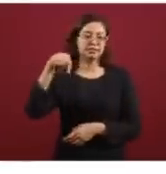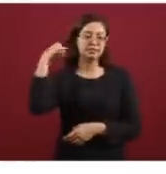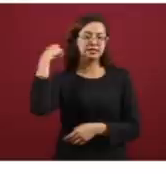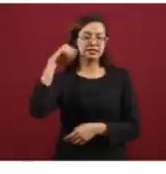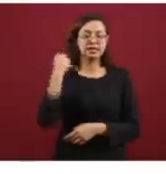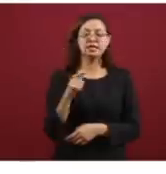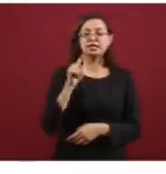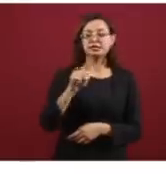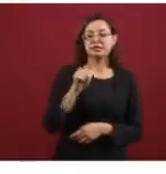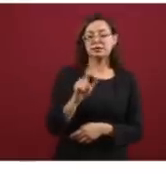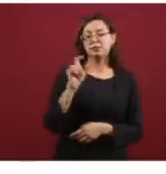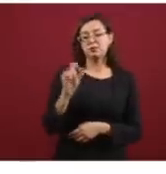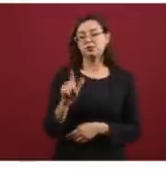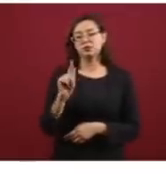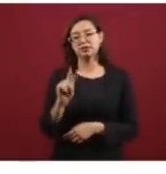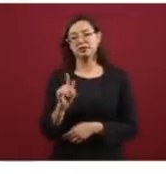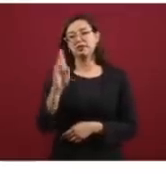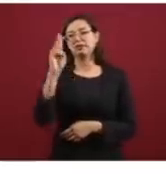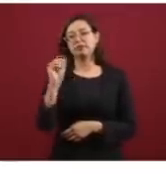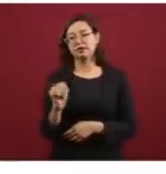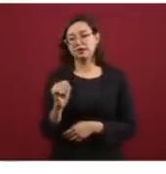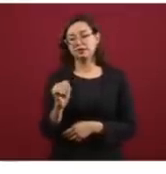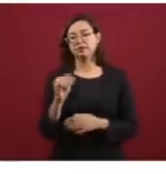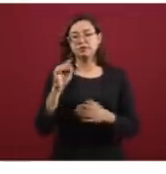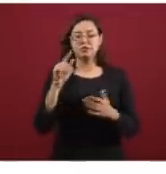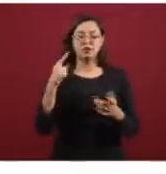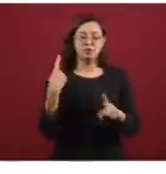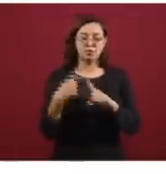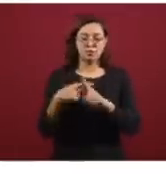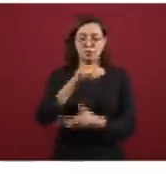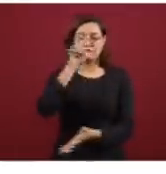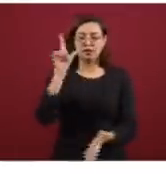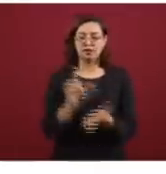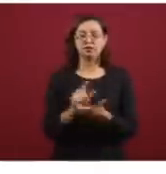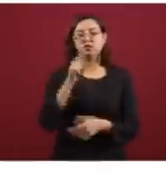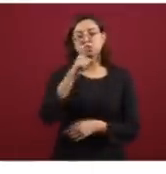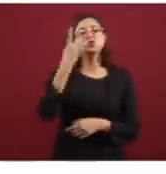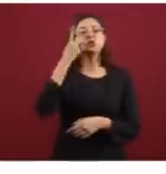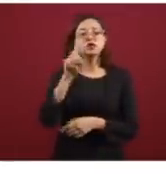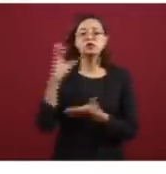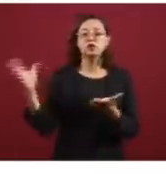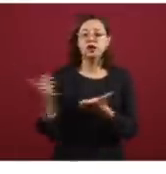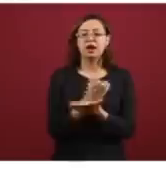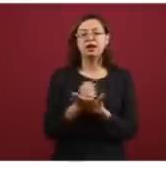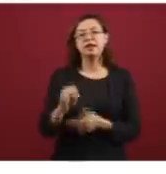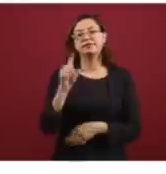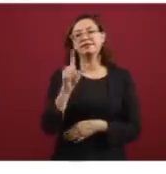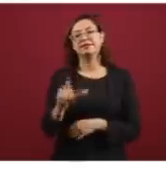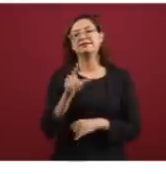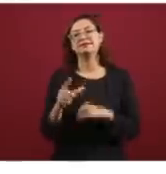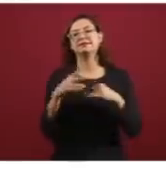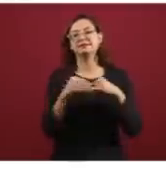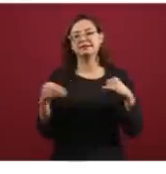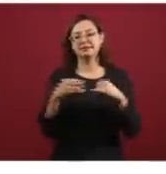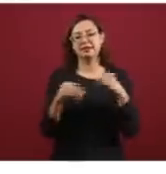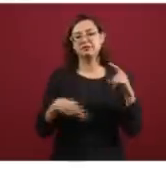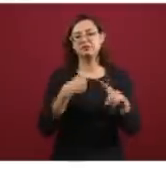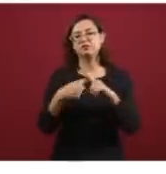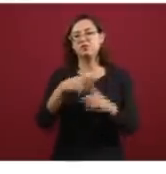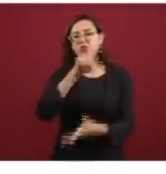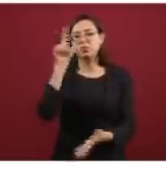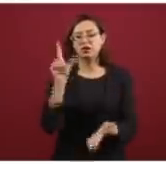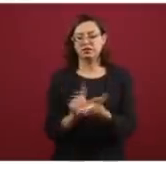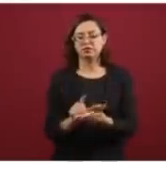17.79 por litro, con un margen de 17 centavos por litro. El combustible